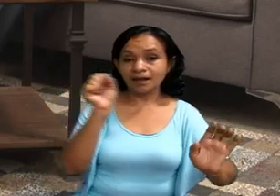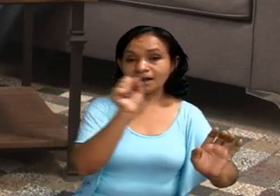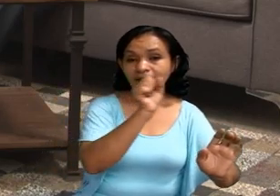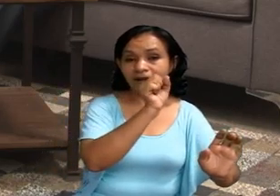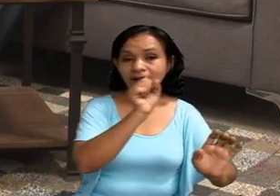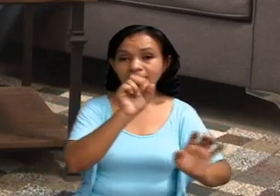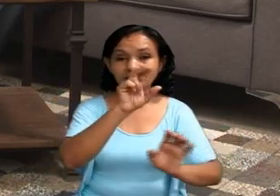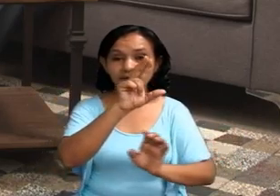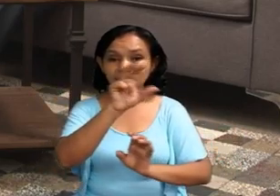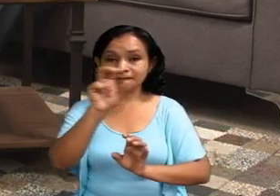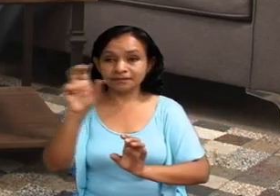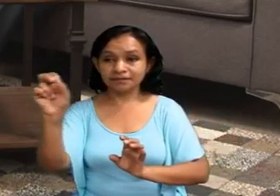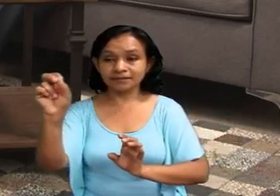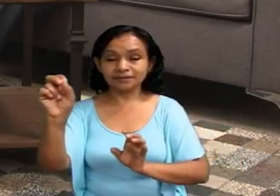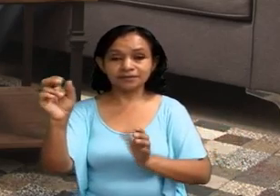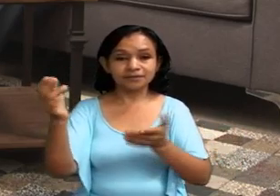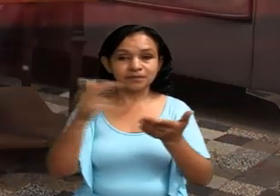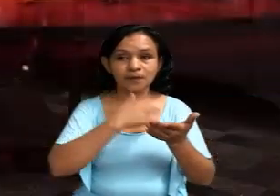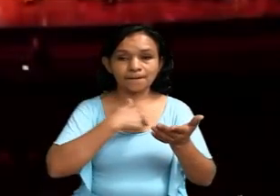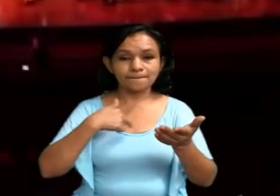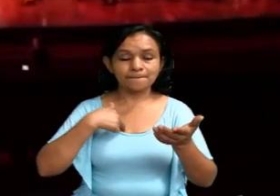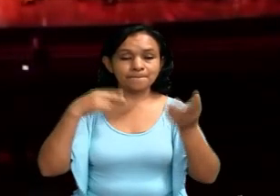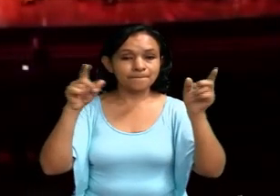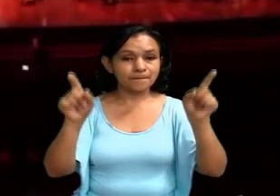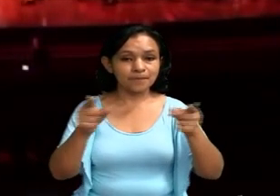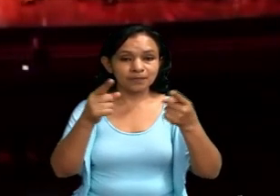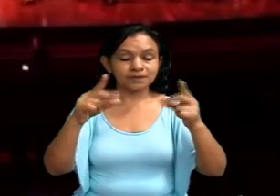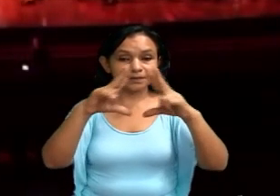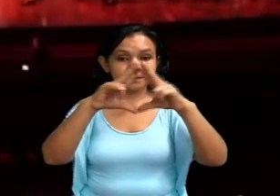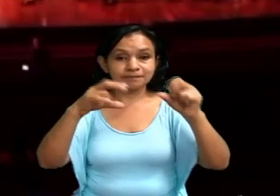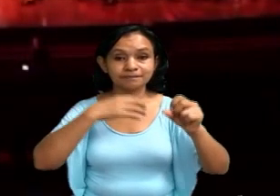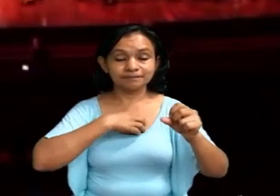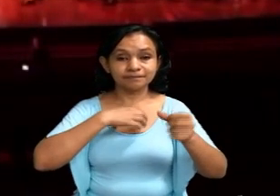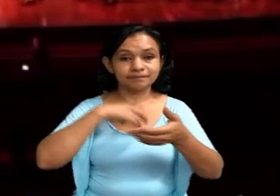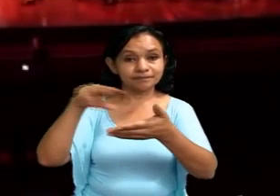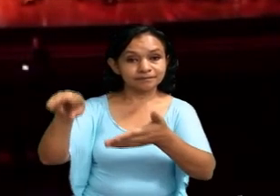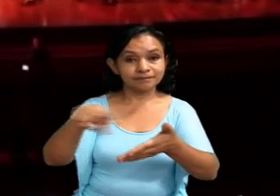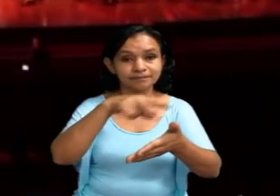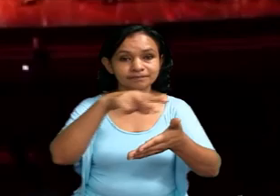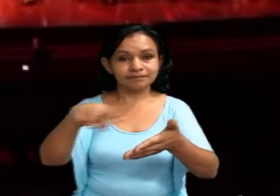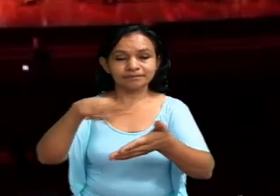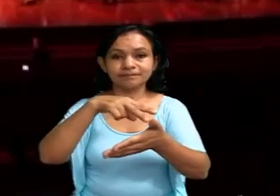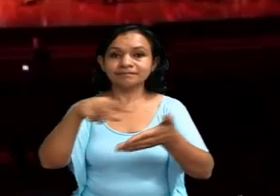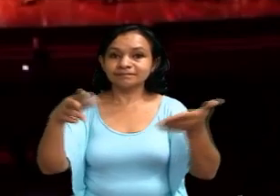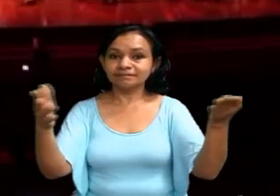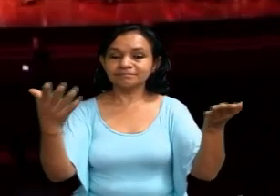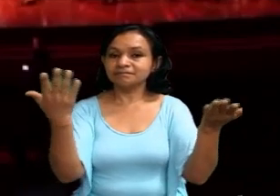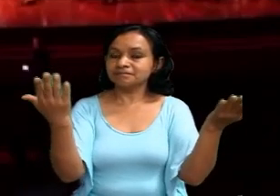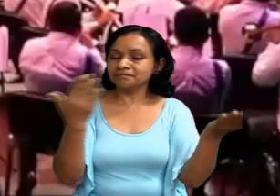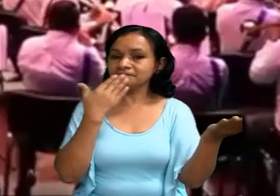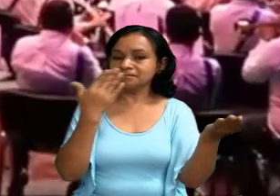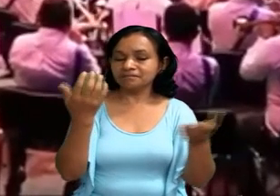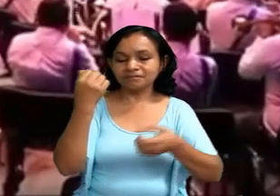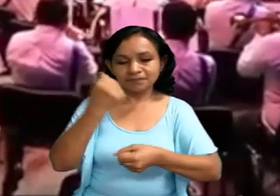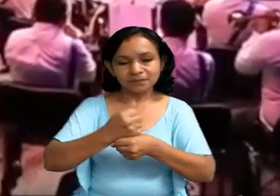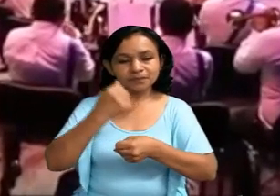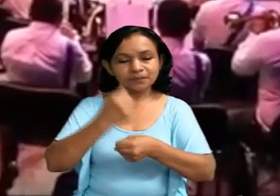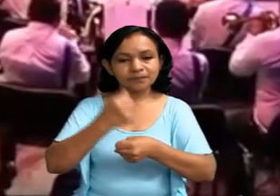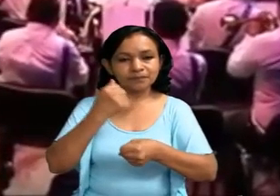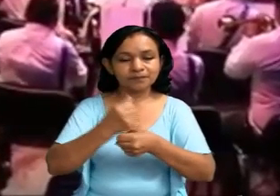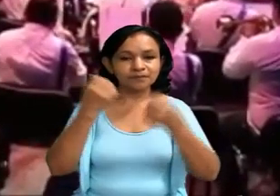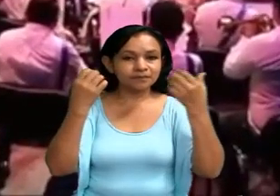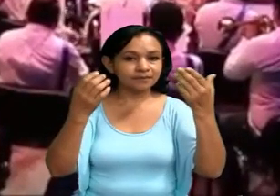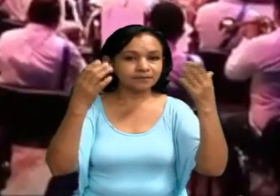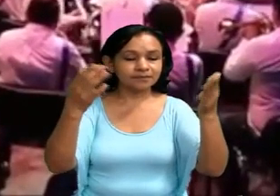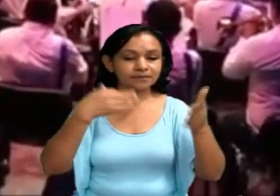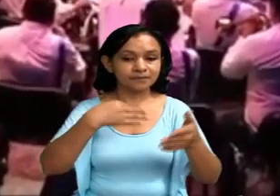haciendo un espectáculo de la música nicaragüense, con danza, con baile. Pero bueno, estamos trabajando en muchas perspectivas,